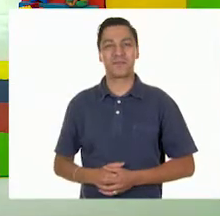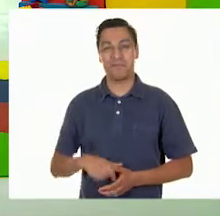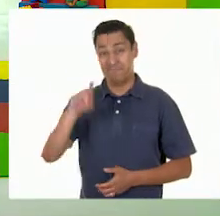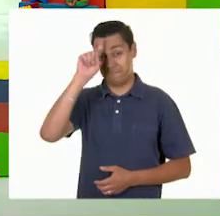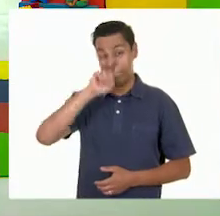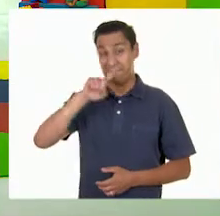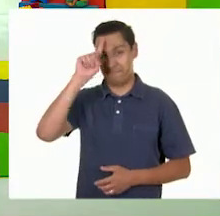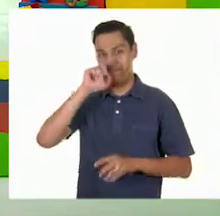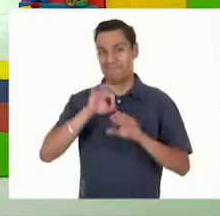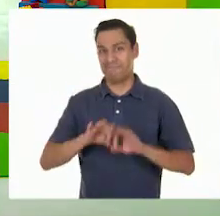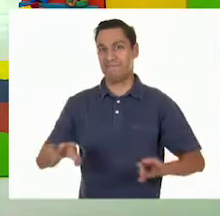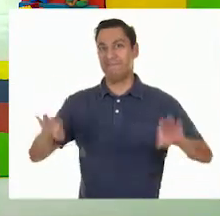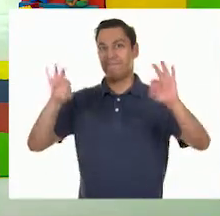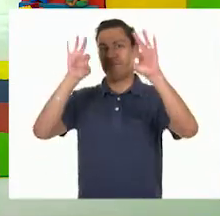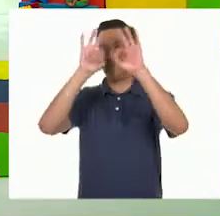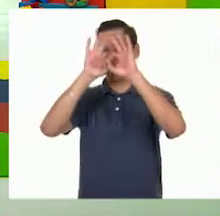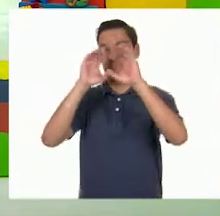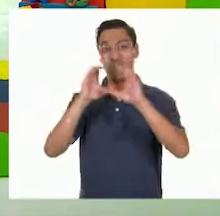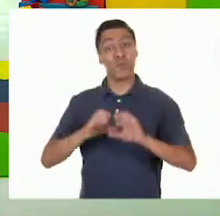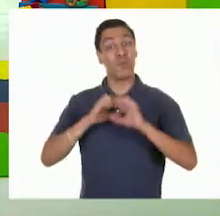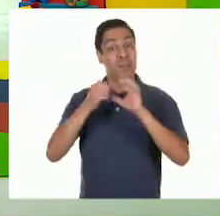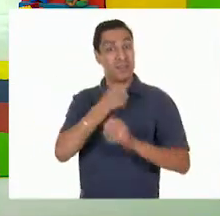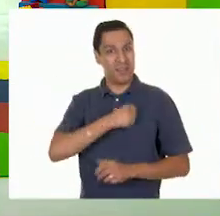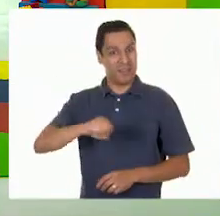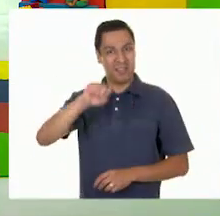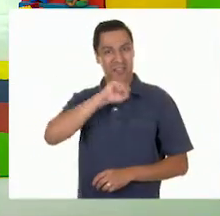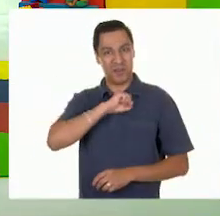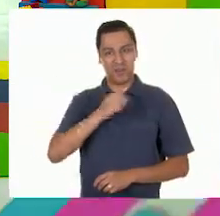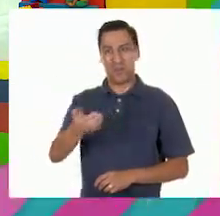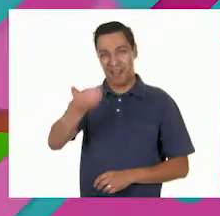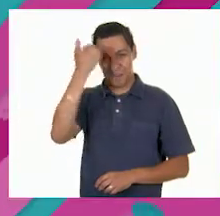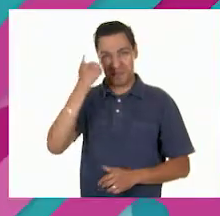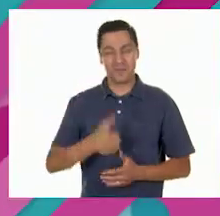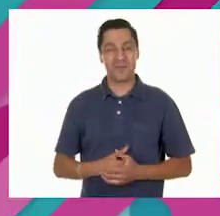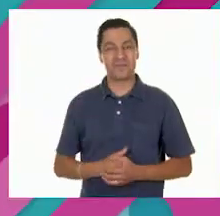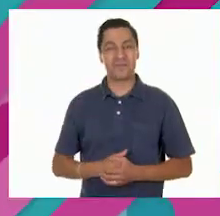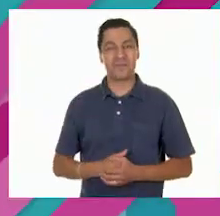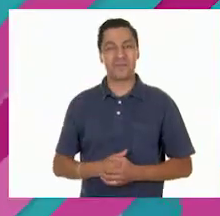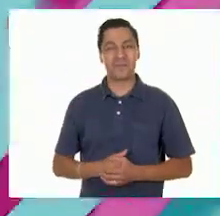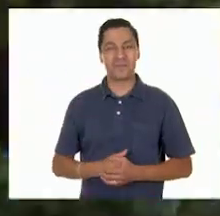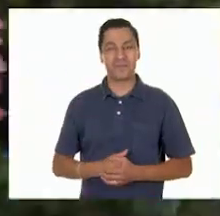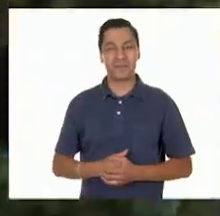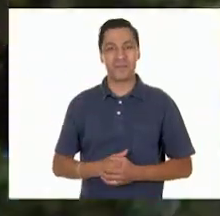consejo muy importante para seguir cuidando nuestra salud adelante a con listo